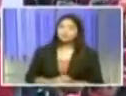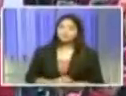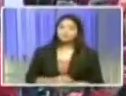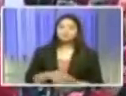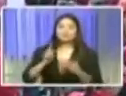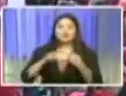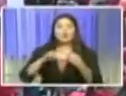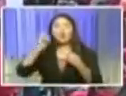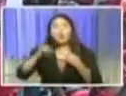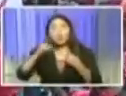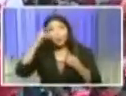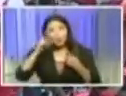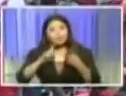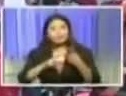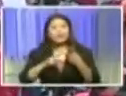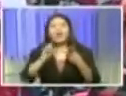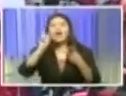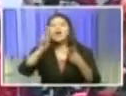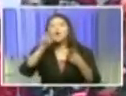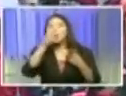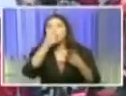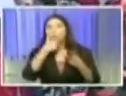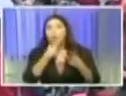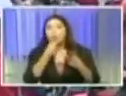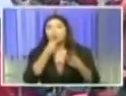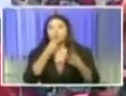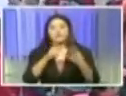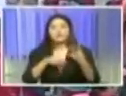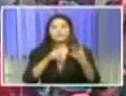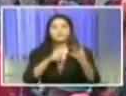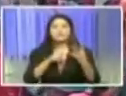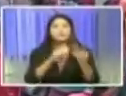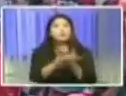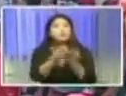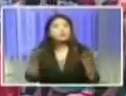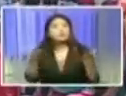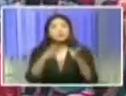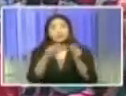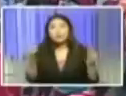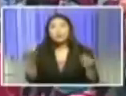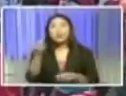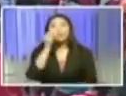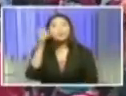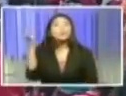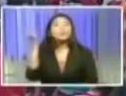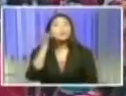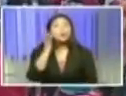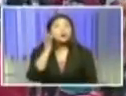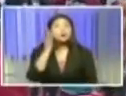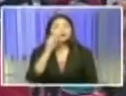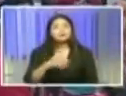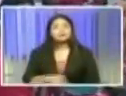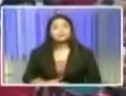Jorge, Rodolfo, Berbin, compañera,